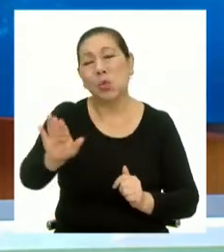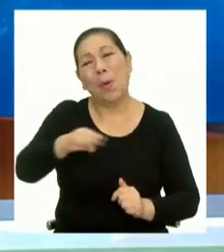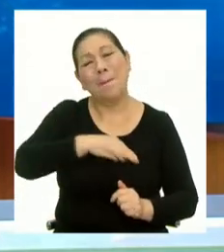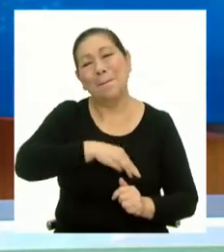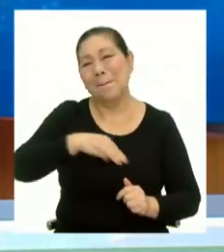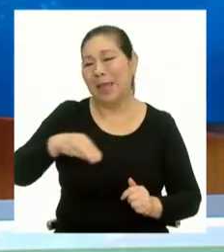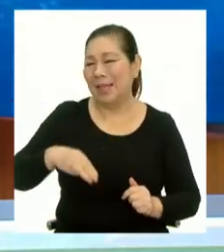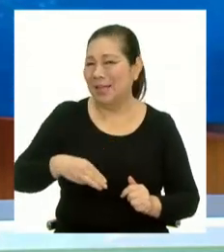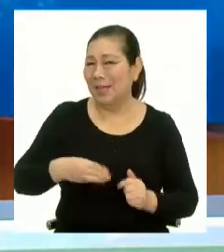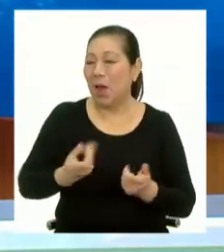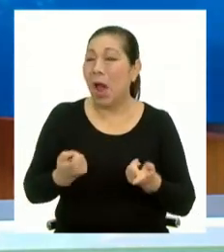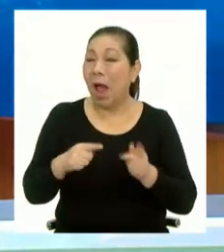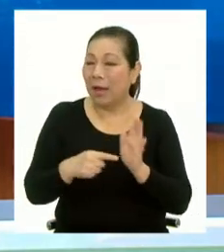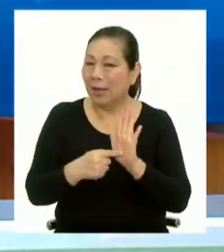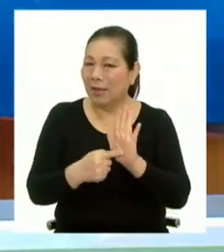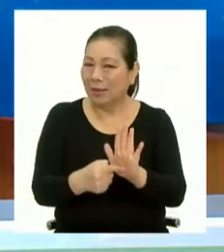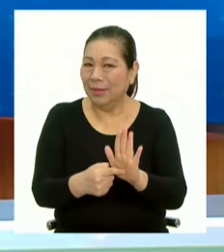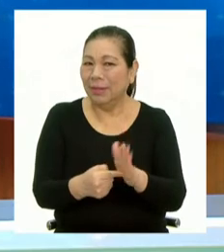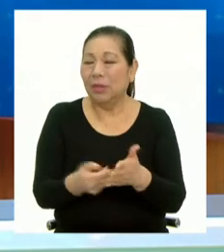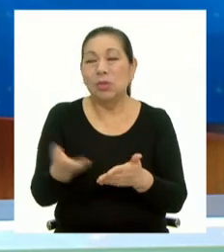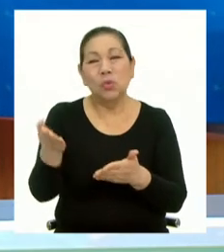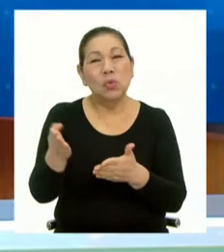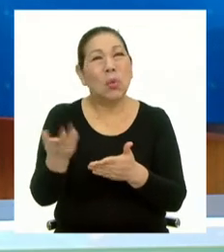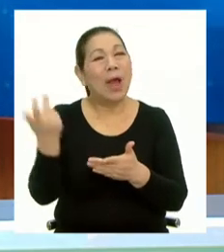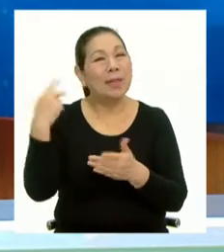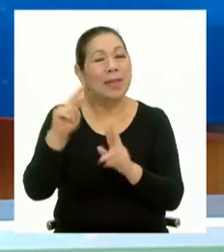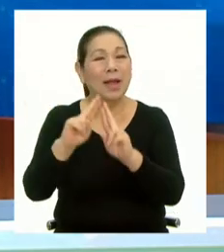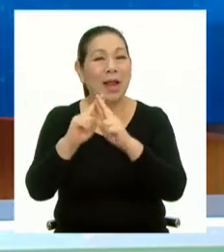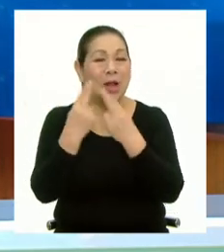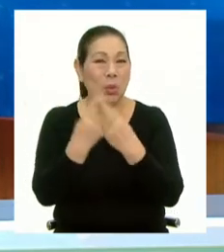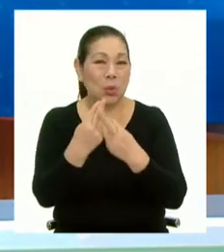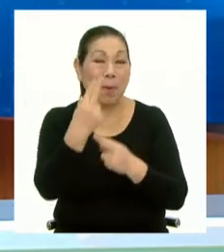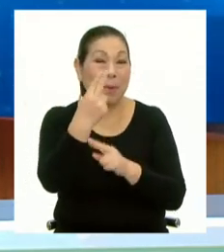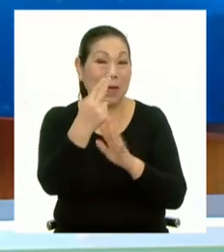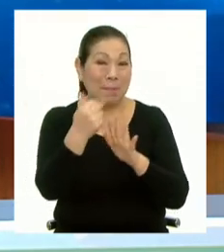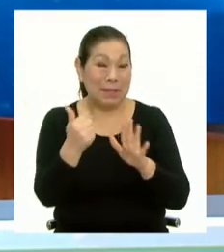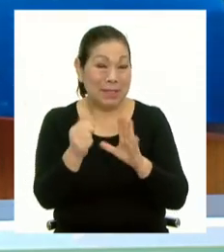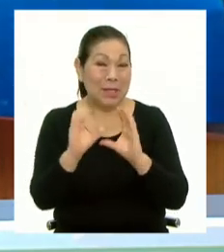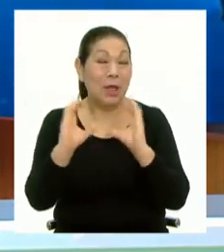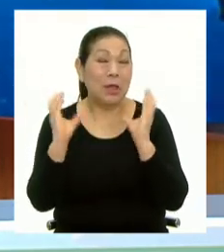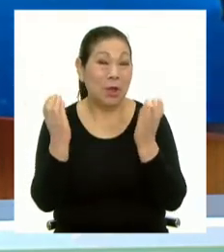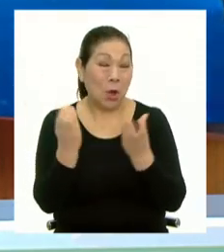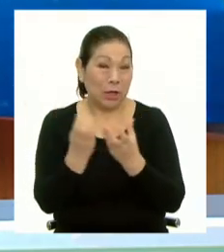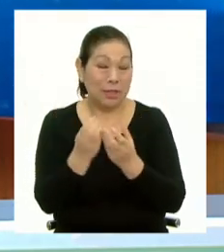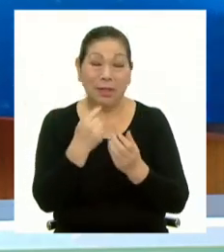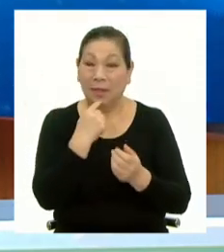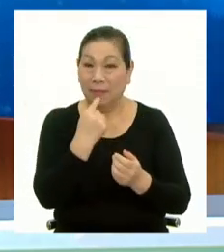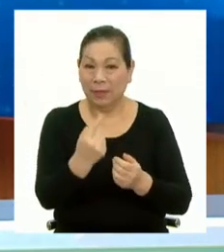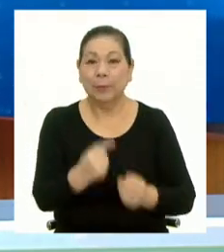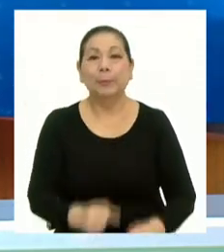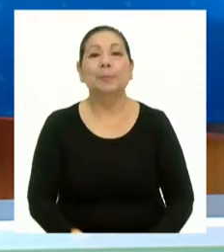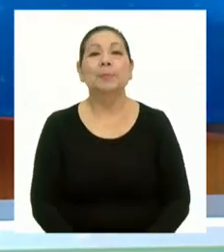antes de su presentación para solicitar el voto de confianza. Escuchemos lo que declararon hace instantes.